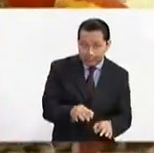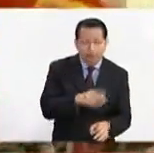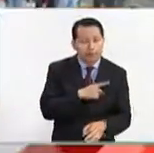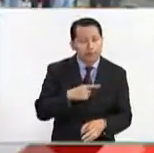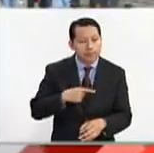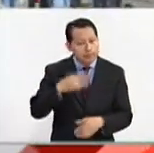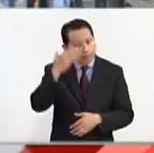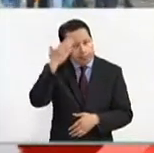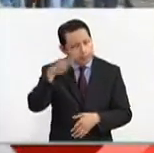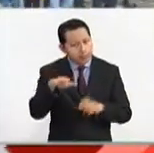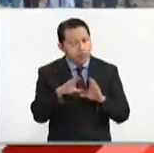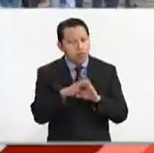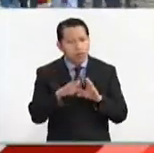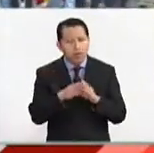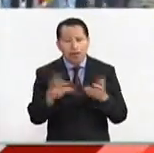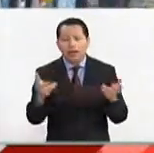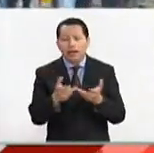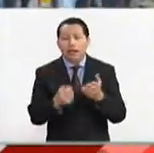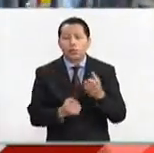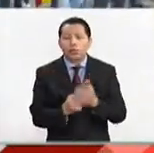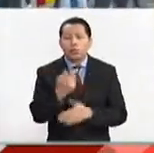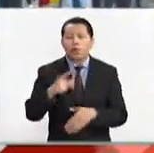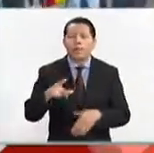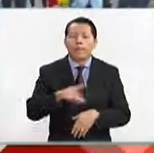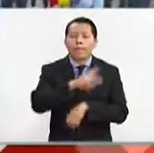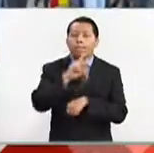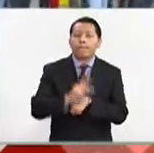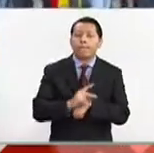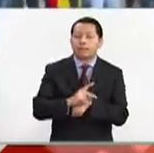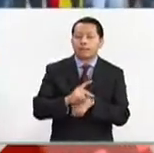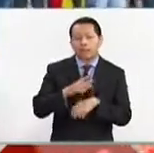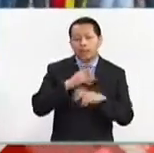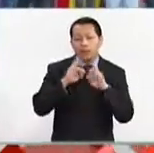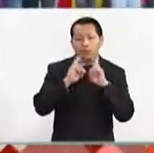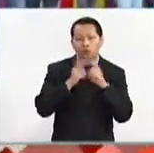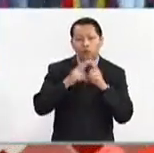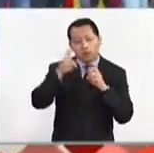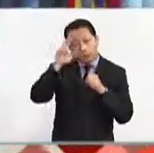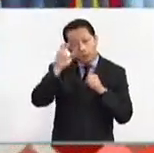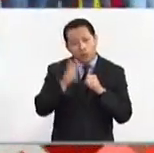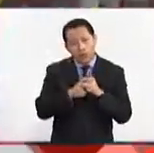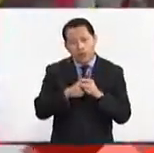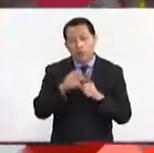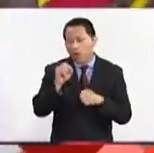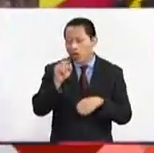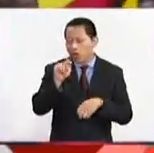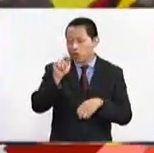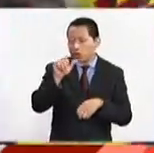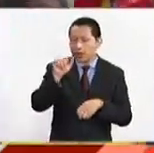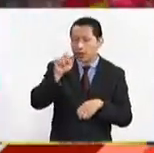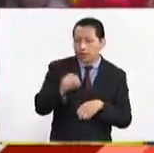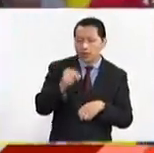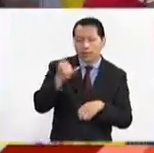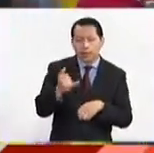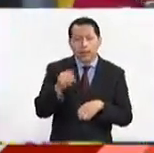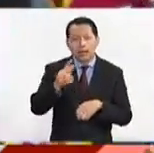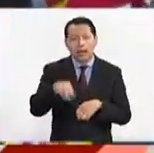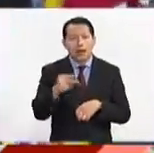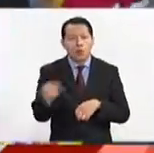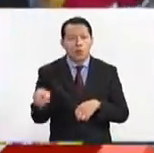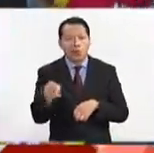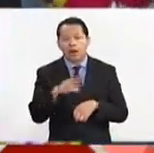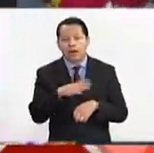tener en cuenta que se crea un nuevo Estado que está al margen de la Unión Europea, al margen de la OTAN y al margen del euro, con lo